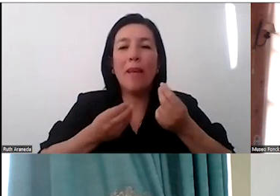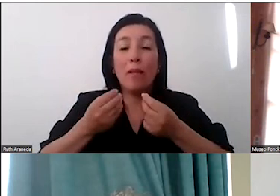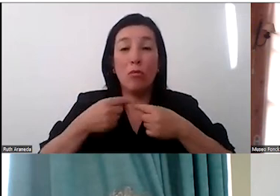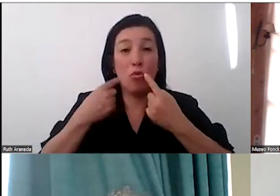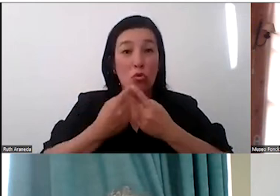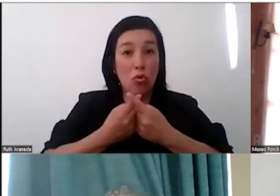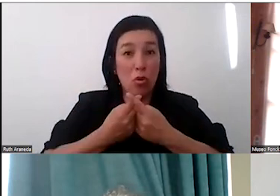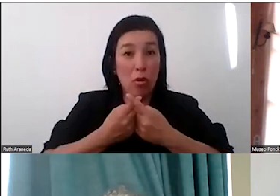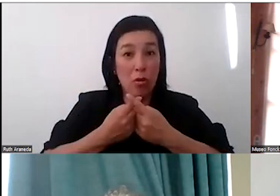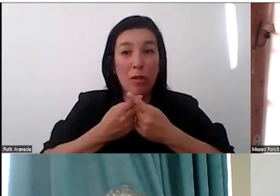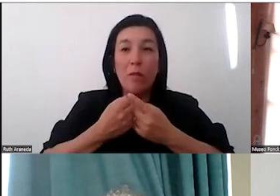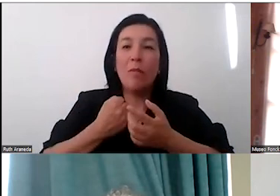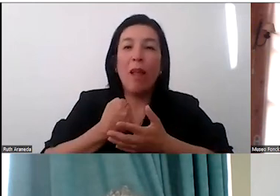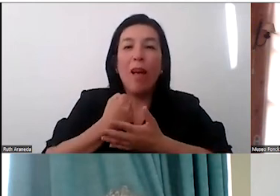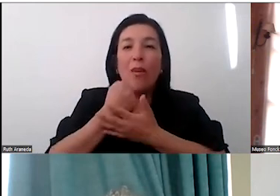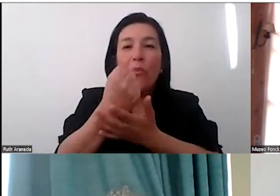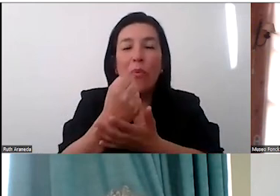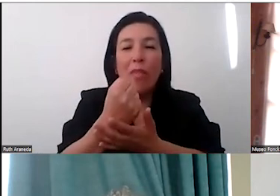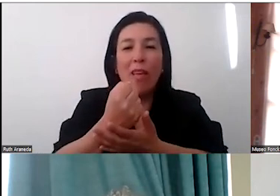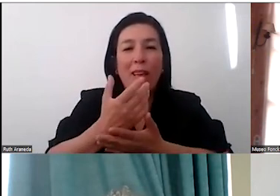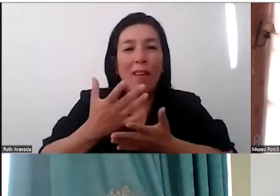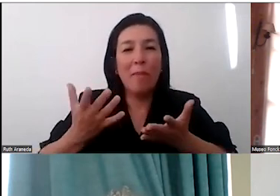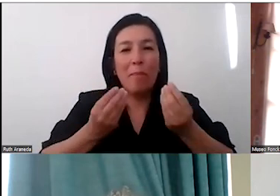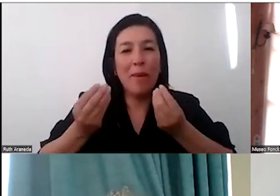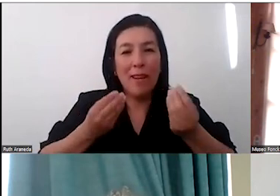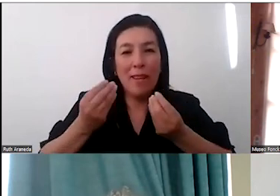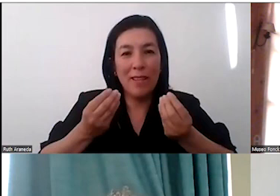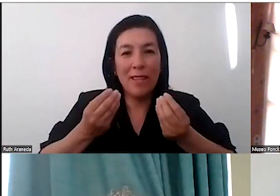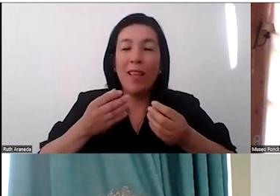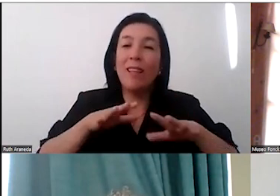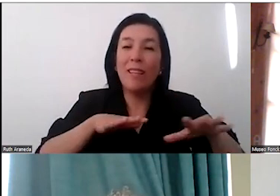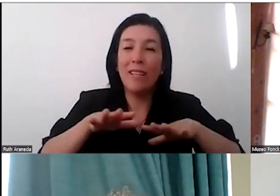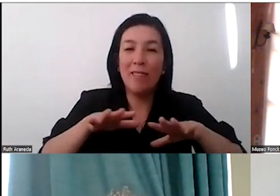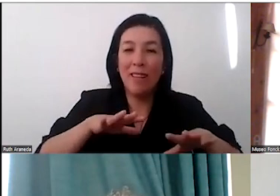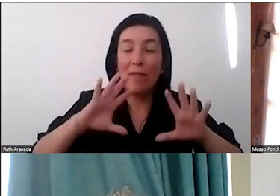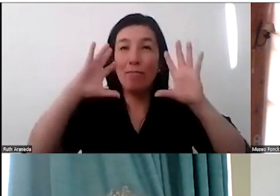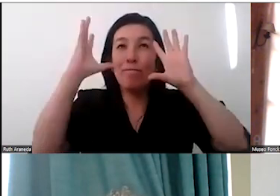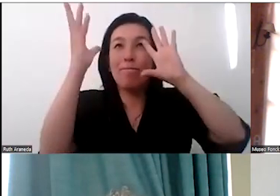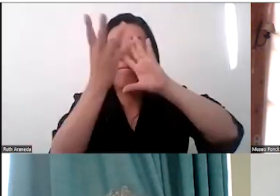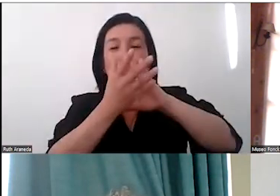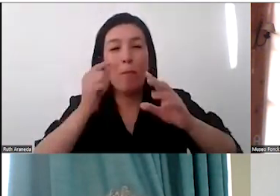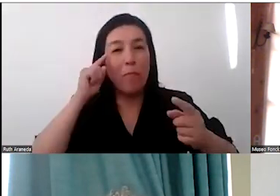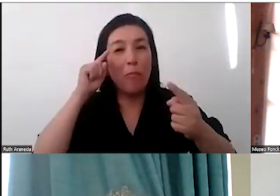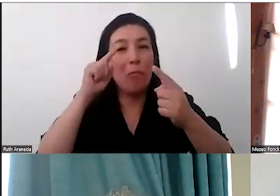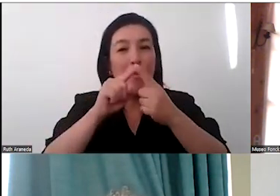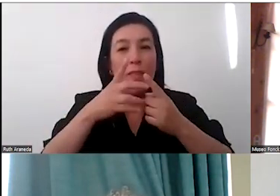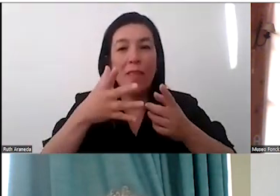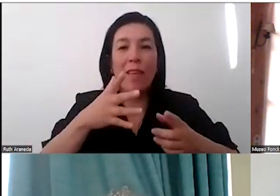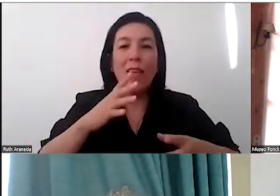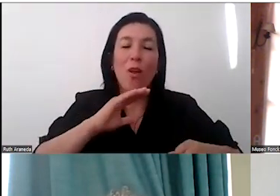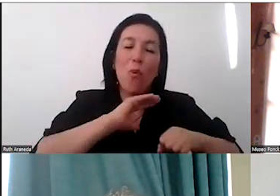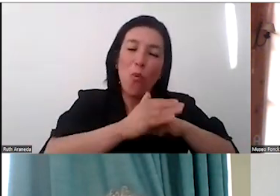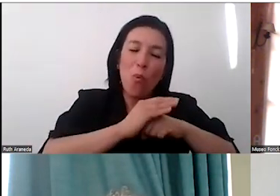fin, sino que es un medio para poder, digamos, hacer actividades medioambientales con el fin, digamos, de conservar y